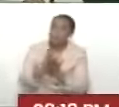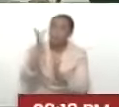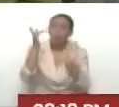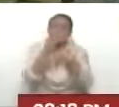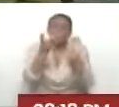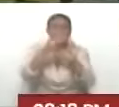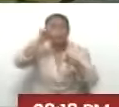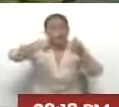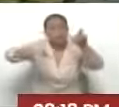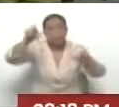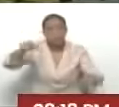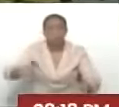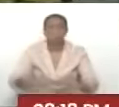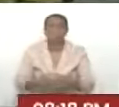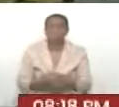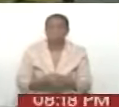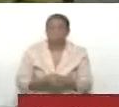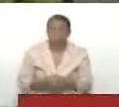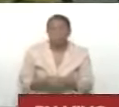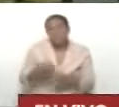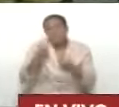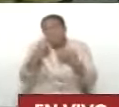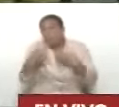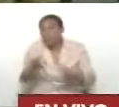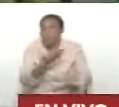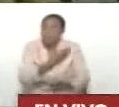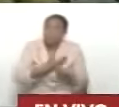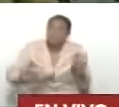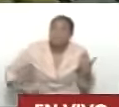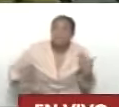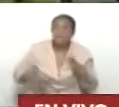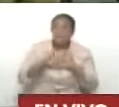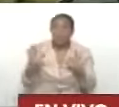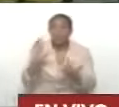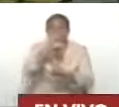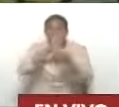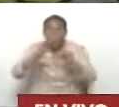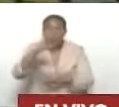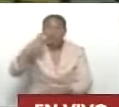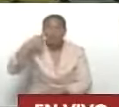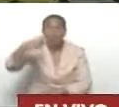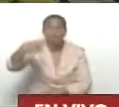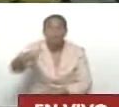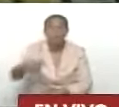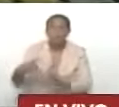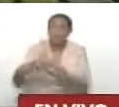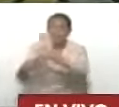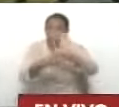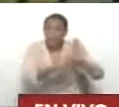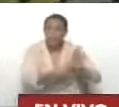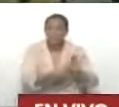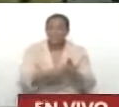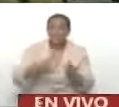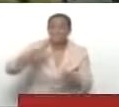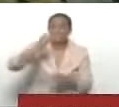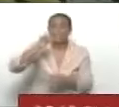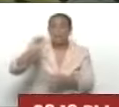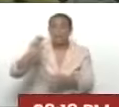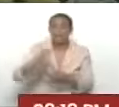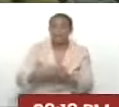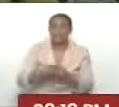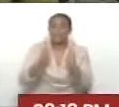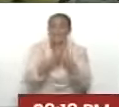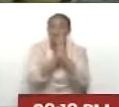esa proximidad con nuestro pueblo. Y bueno, presidente, como parte de nuestra cultura y tradición, aquí están los chimbangles de San Benito,